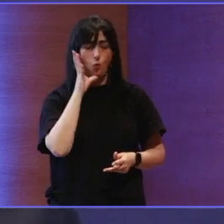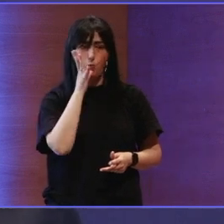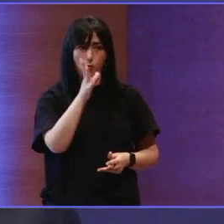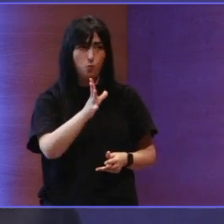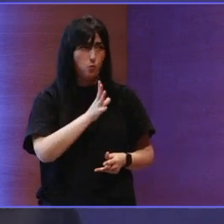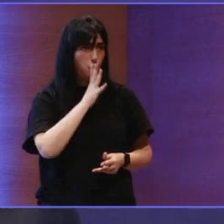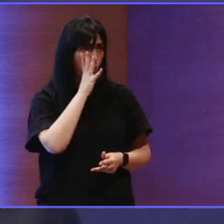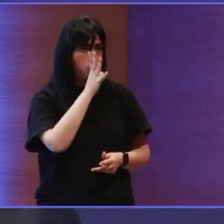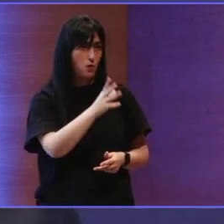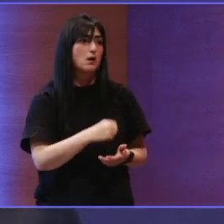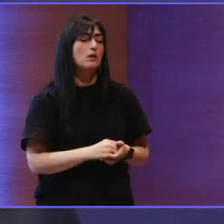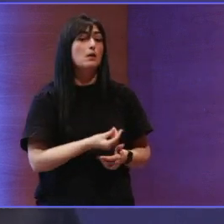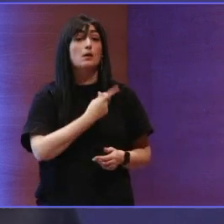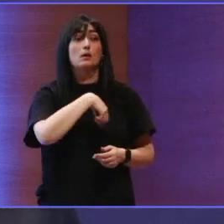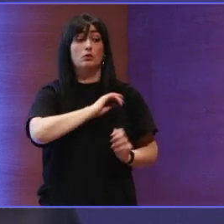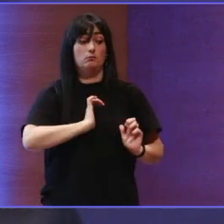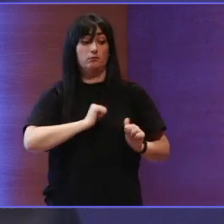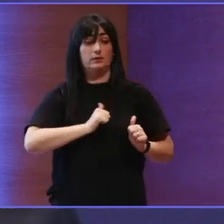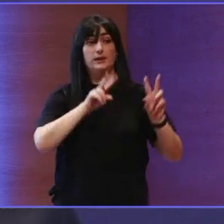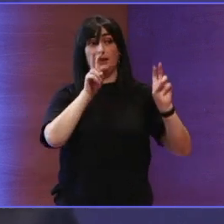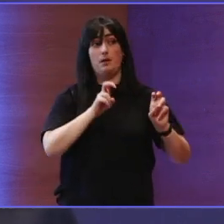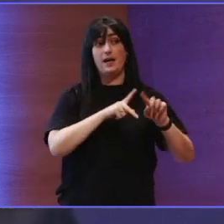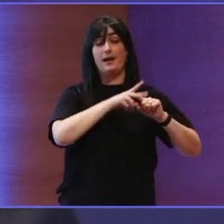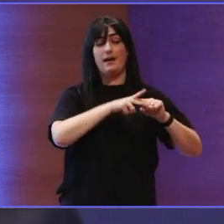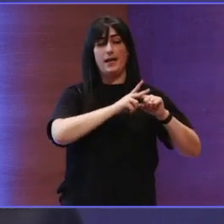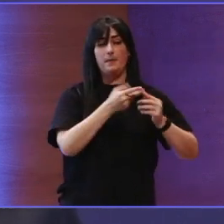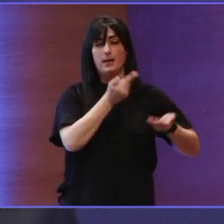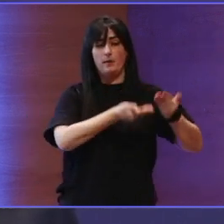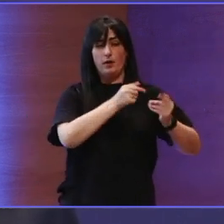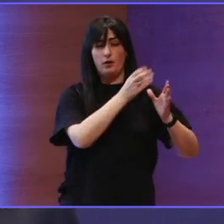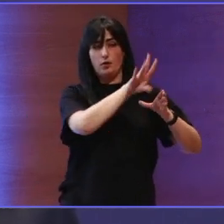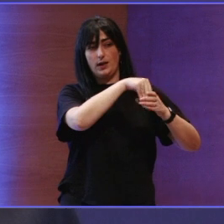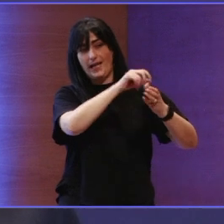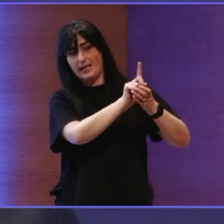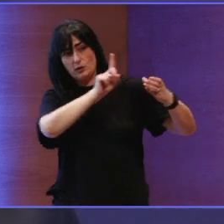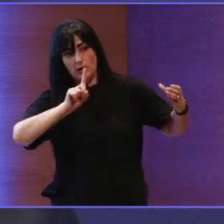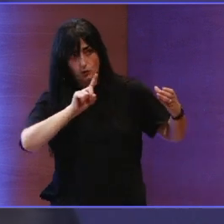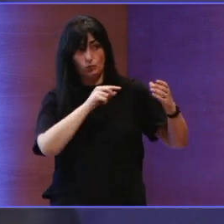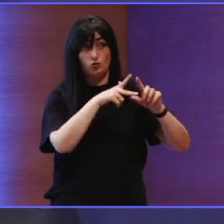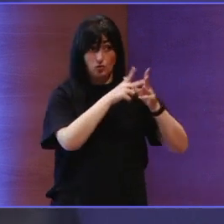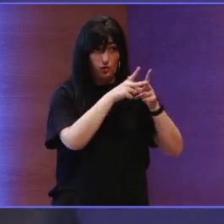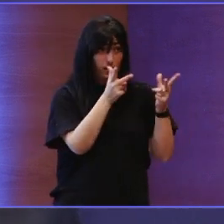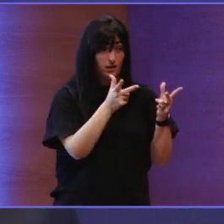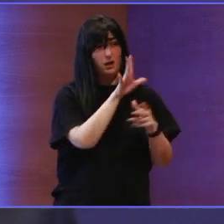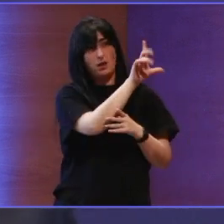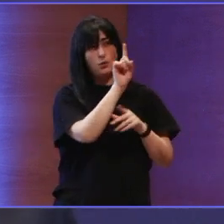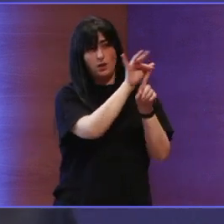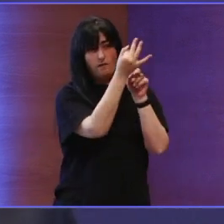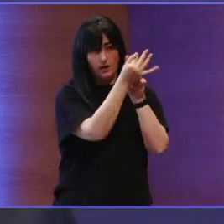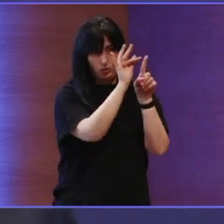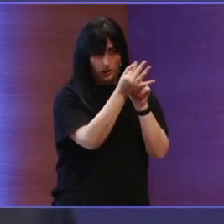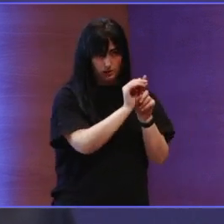partimos instrumento de valoración de la exclusión social que es un instrumento que se basa en 51 indicadores a eso Hemos